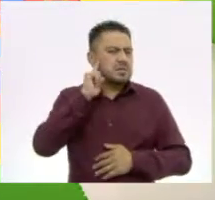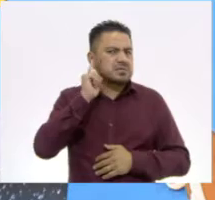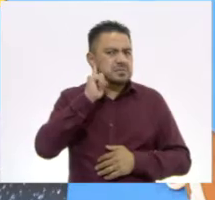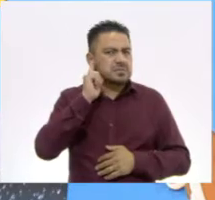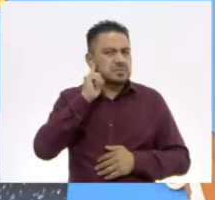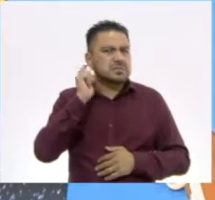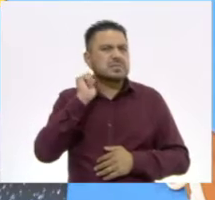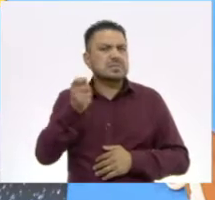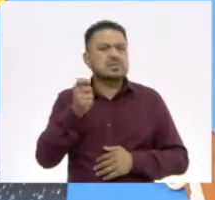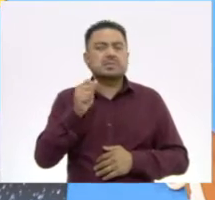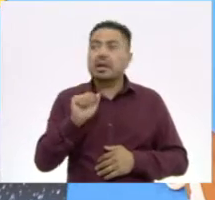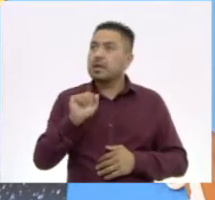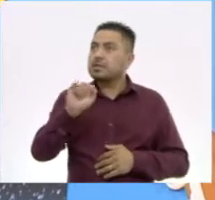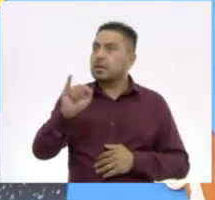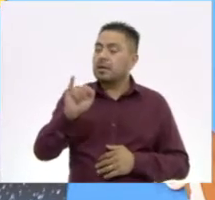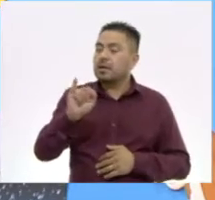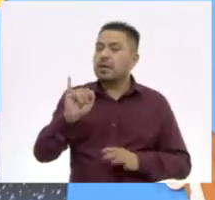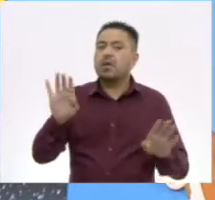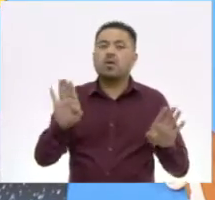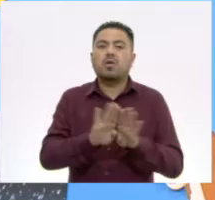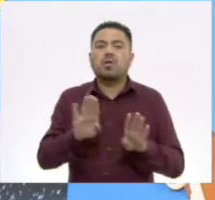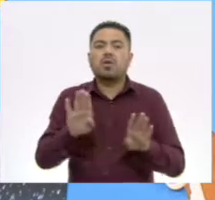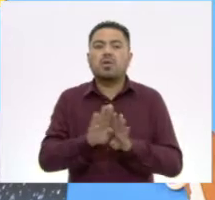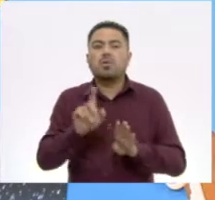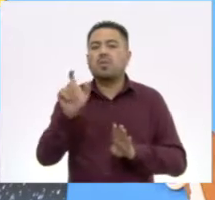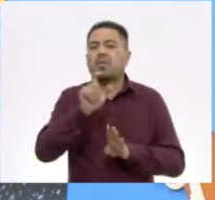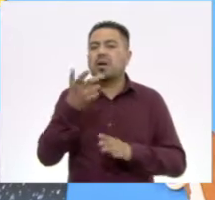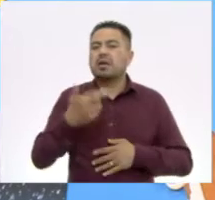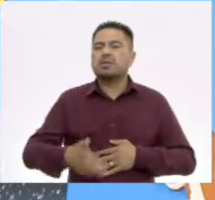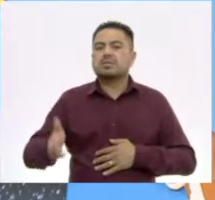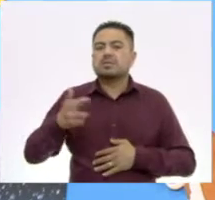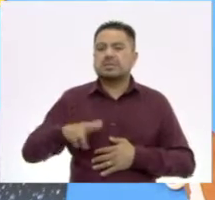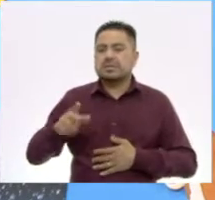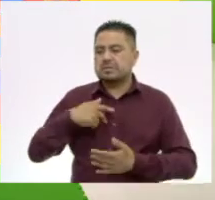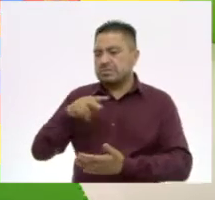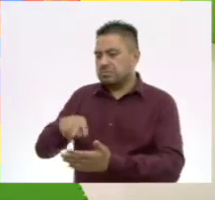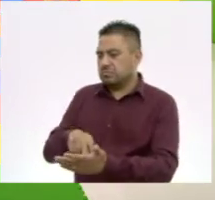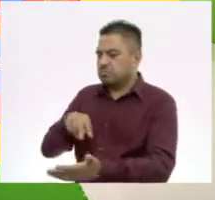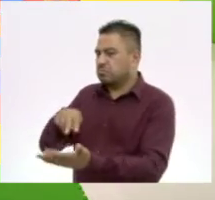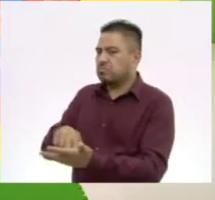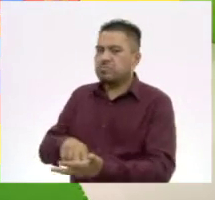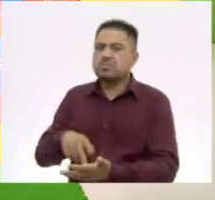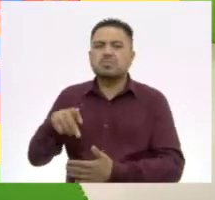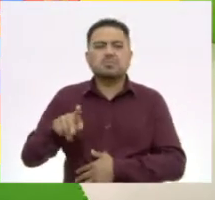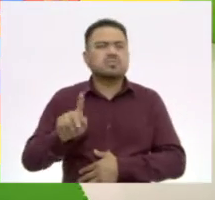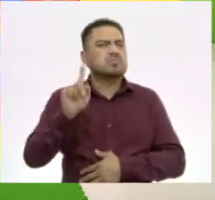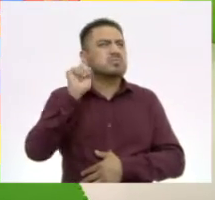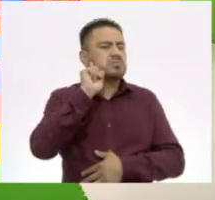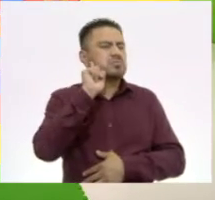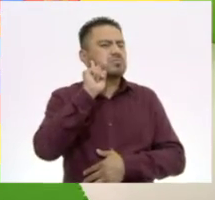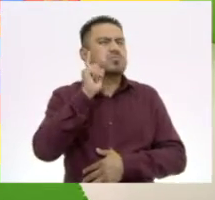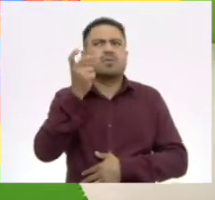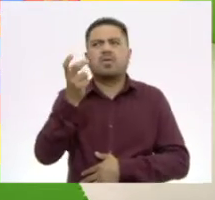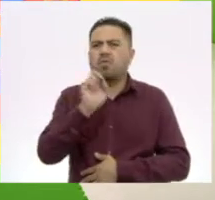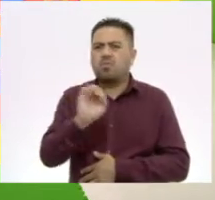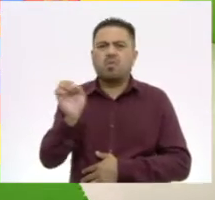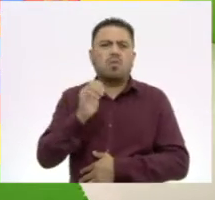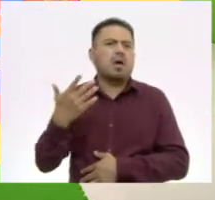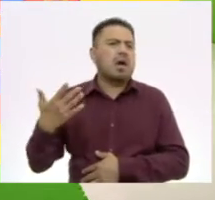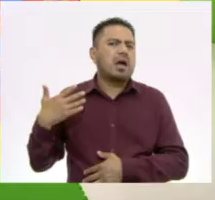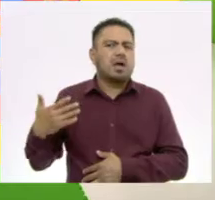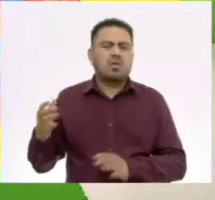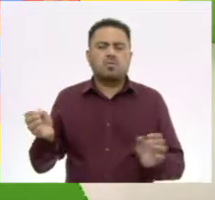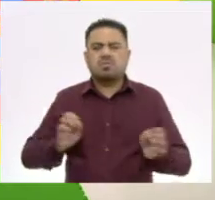ruido sí como cuando vamos a un restaurante no no no se escuchó en los sonidos